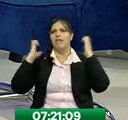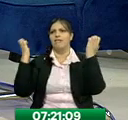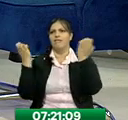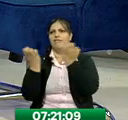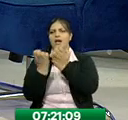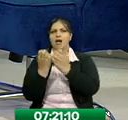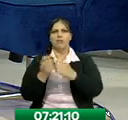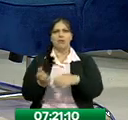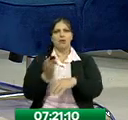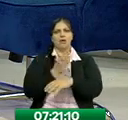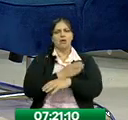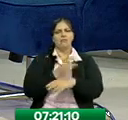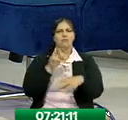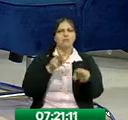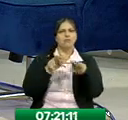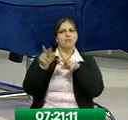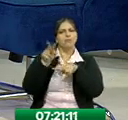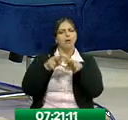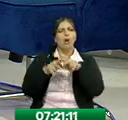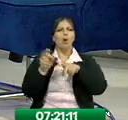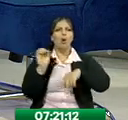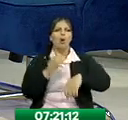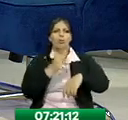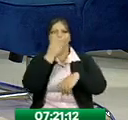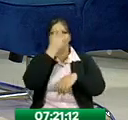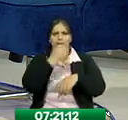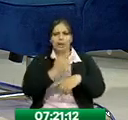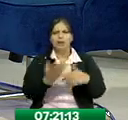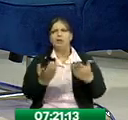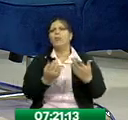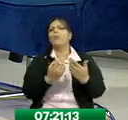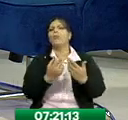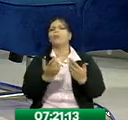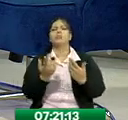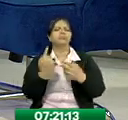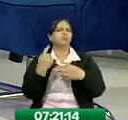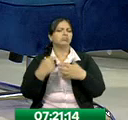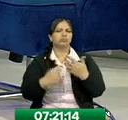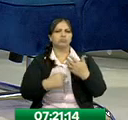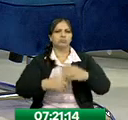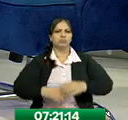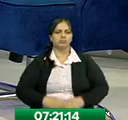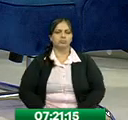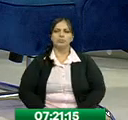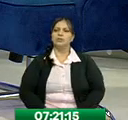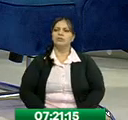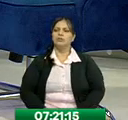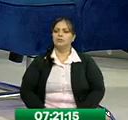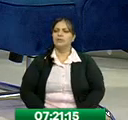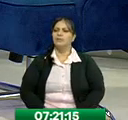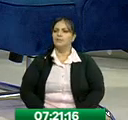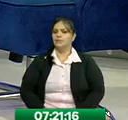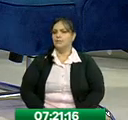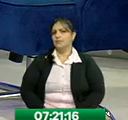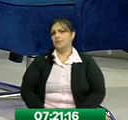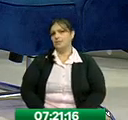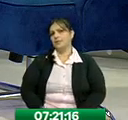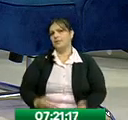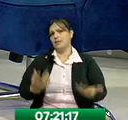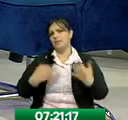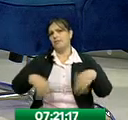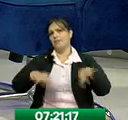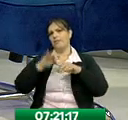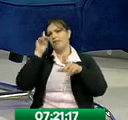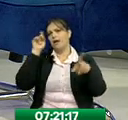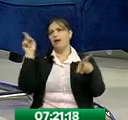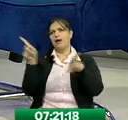allí hay que trabajar, tal vez trabajar y fortalecernos más. Siempre en ese aspecto. Siempre se hacen compromisos, los países hacen compromisos.